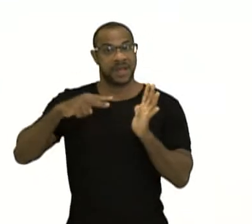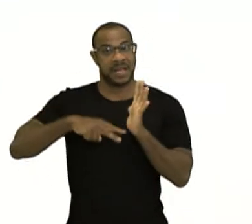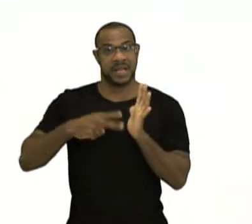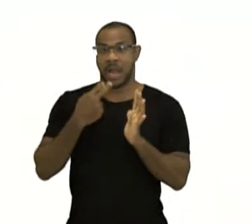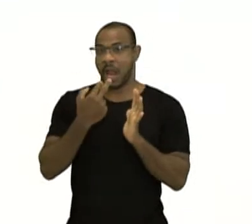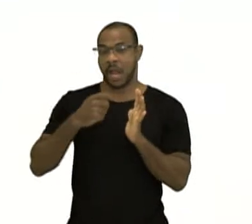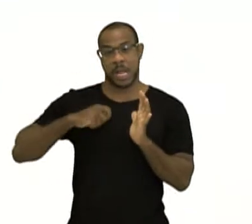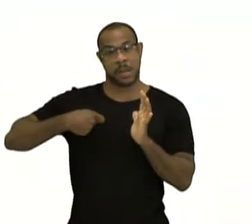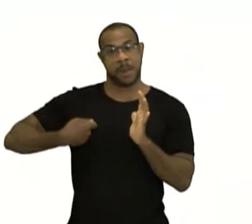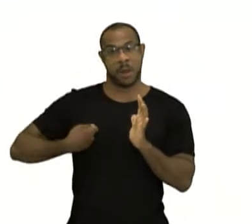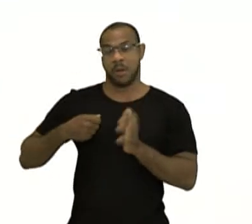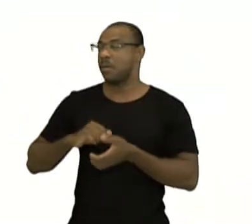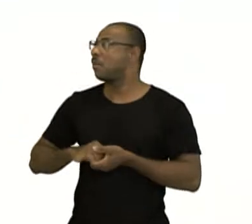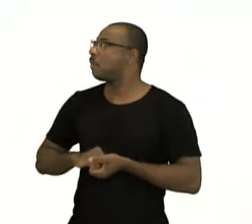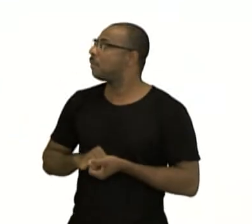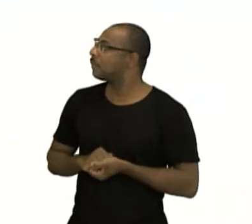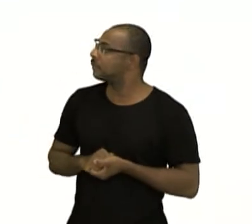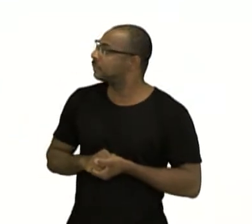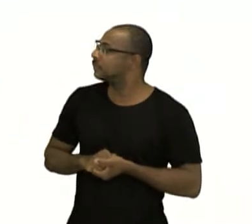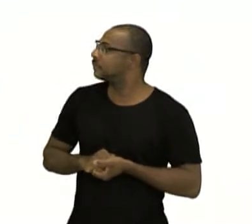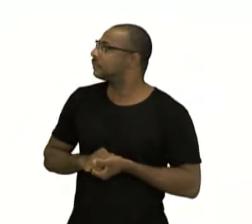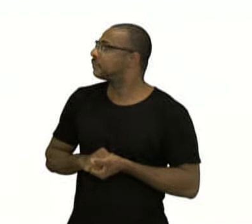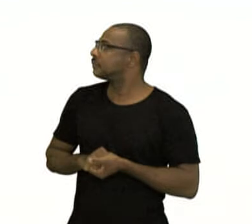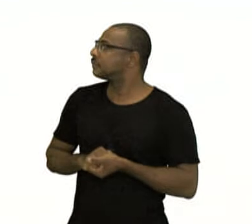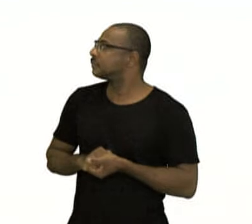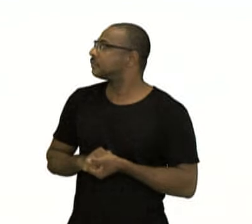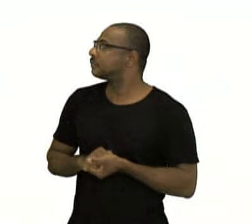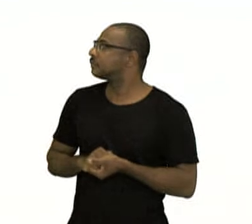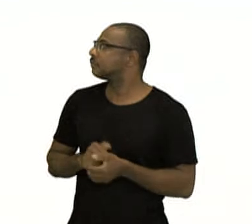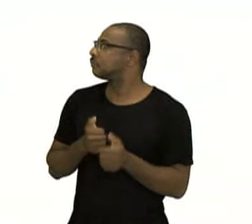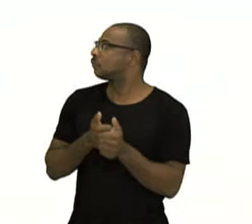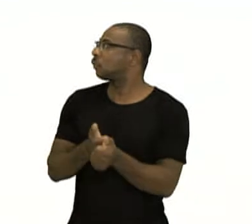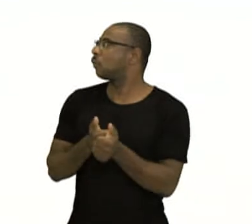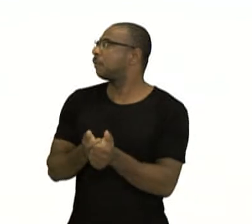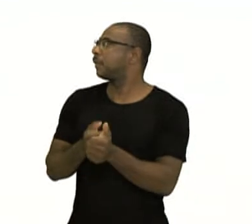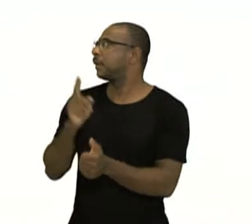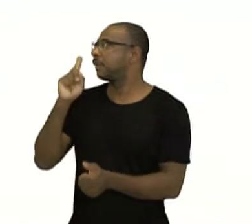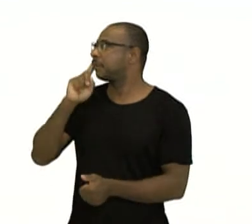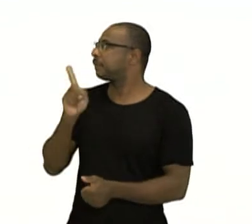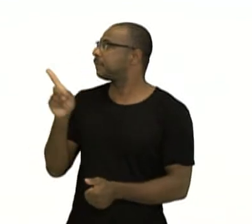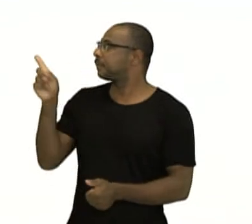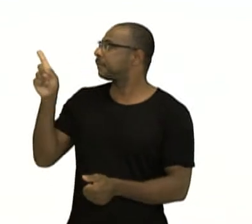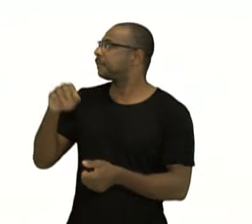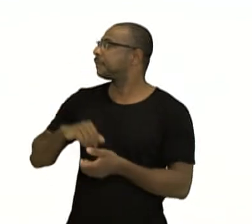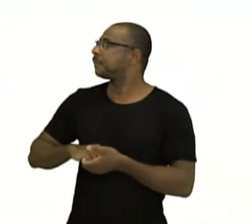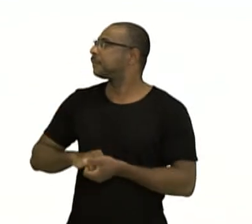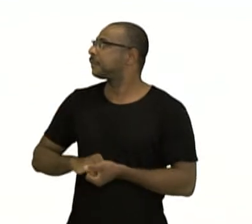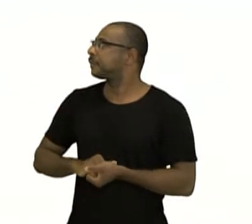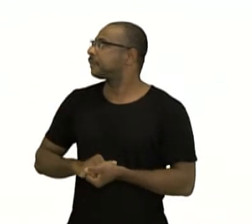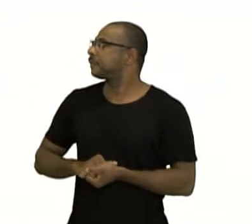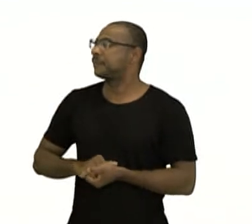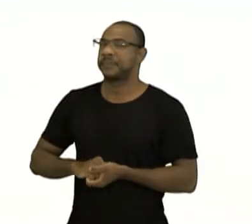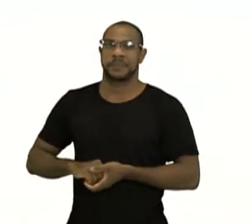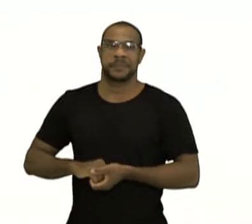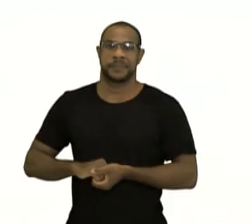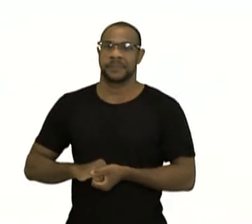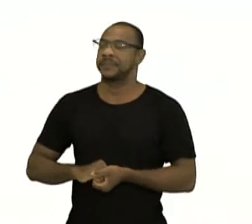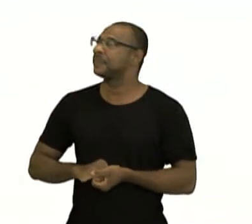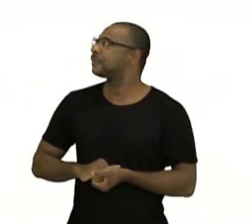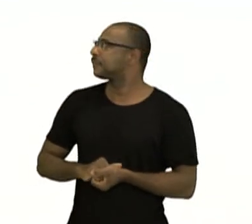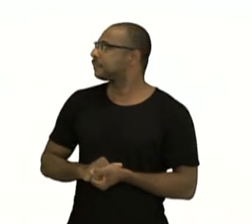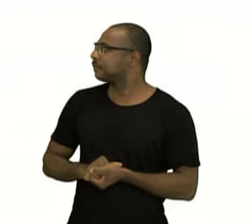vivir nuevamente mi vida en la próxima, tardaría de cometer más errores.